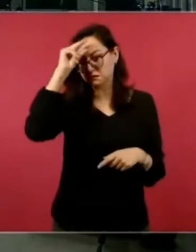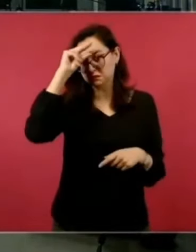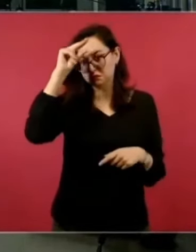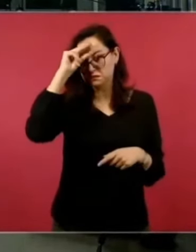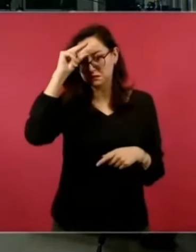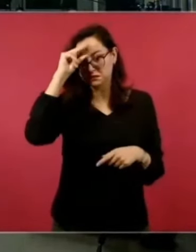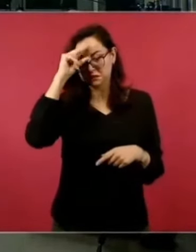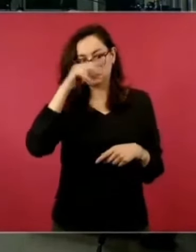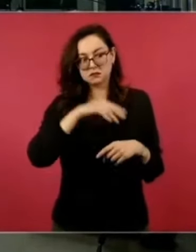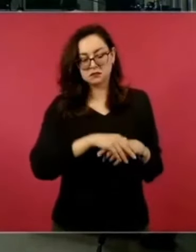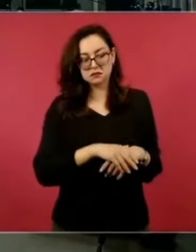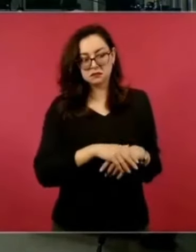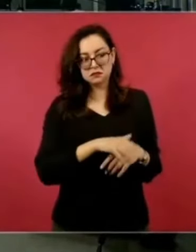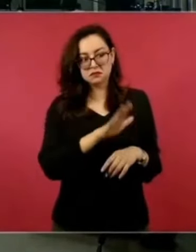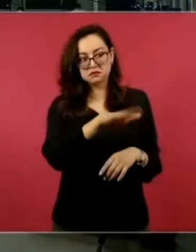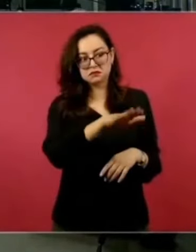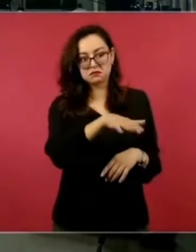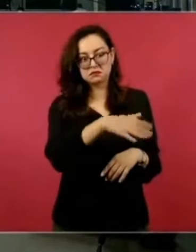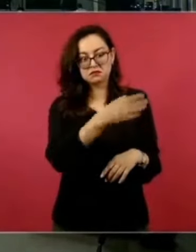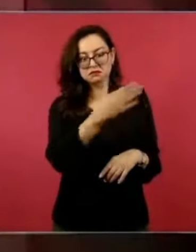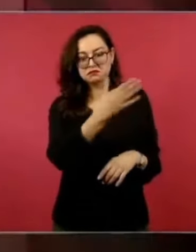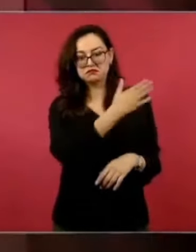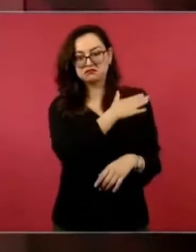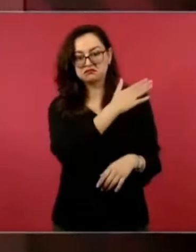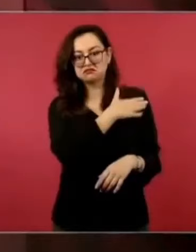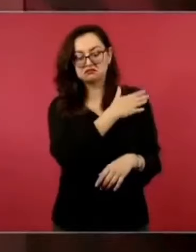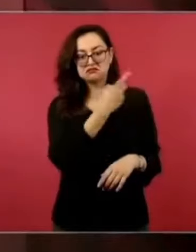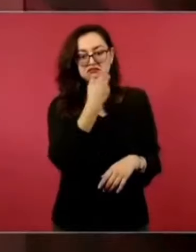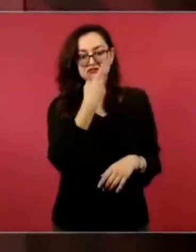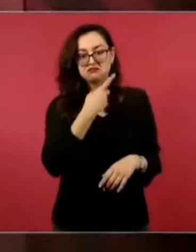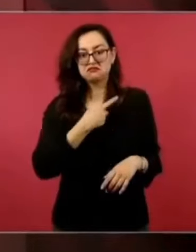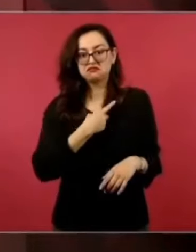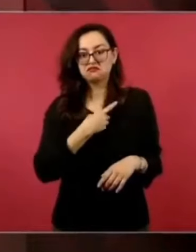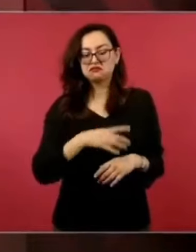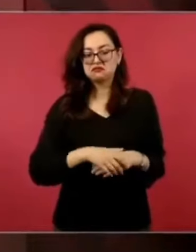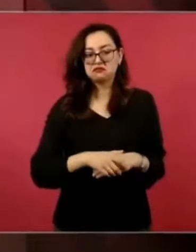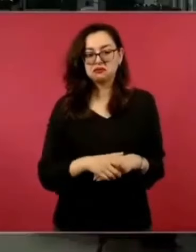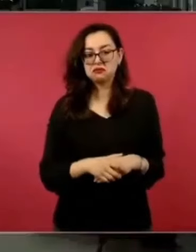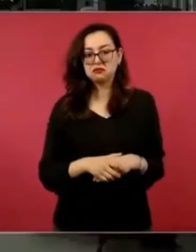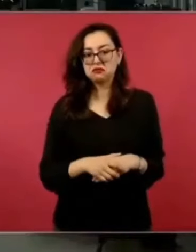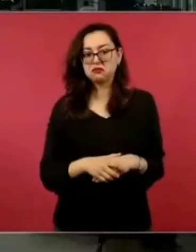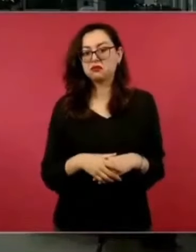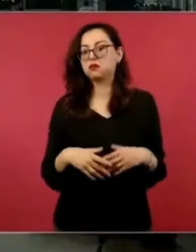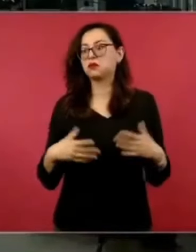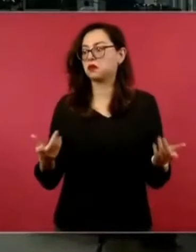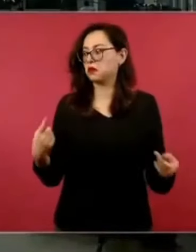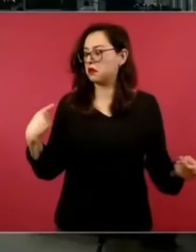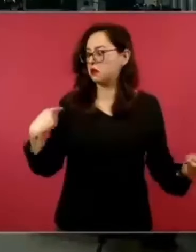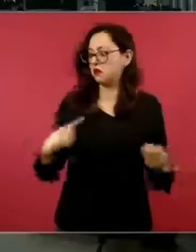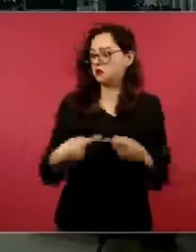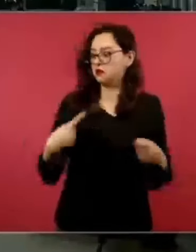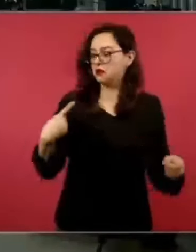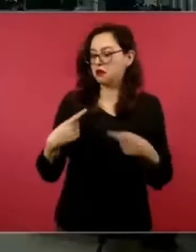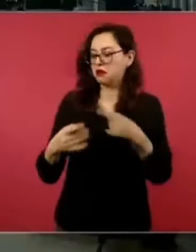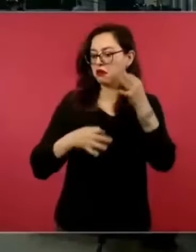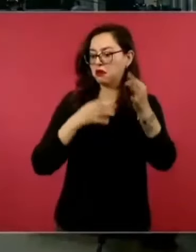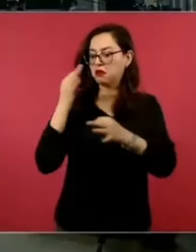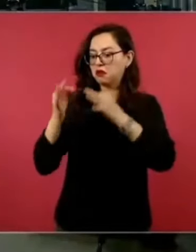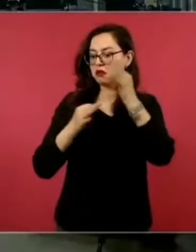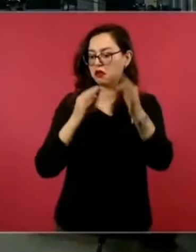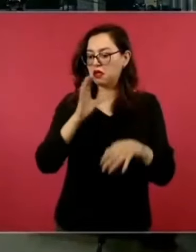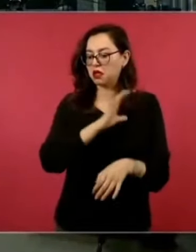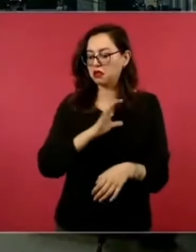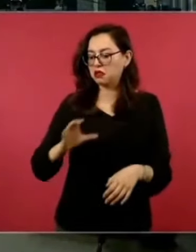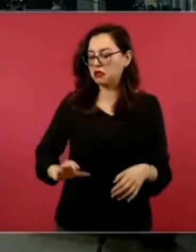y me dice Por qué hubieron 60 candidatos asesinados digo